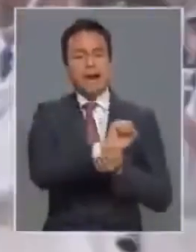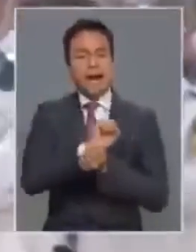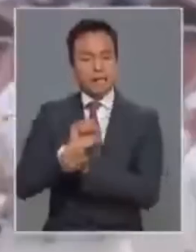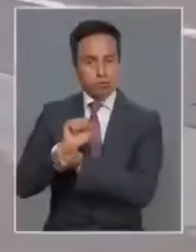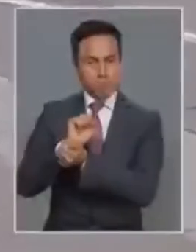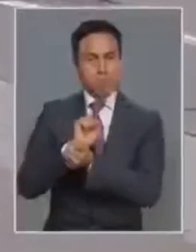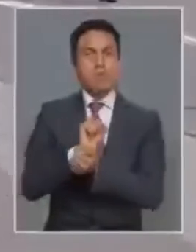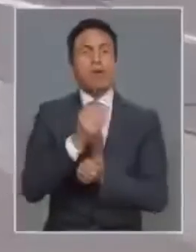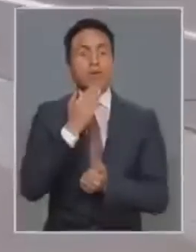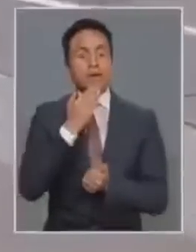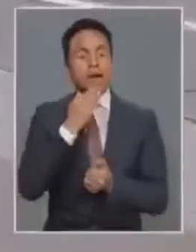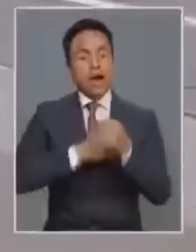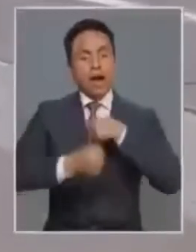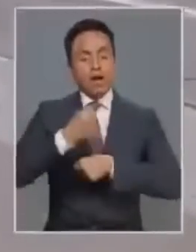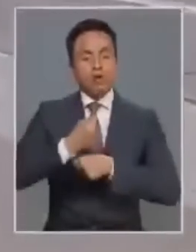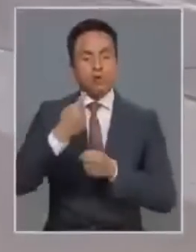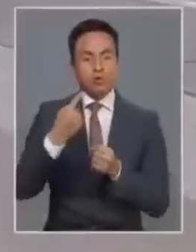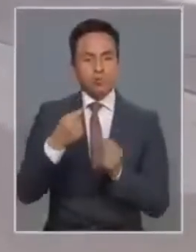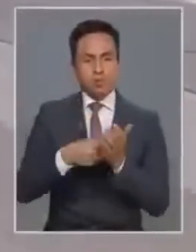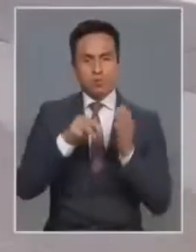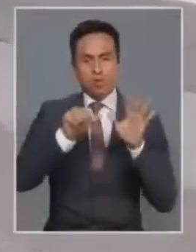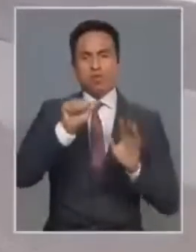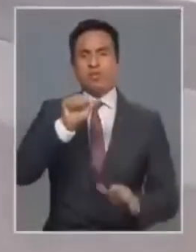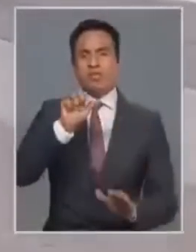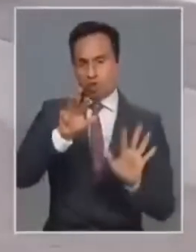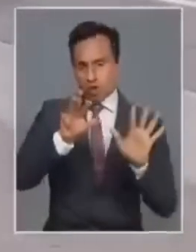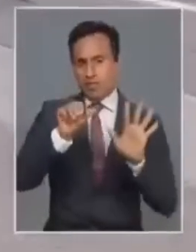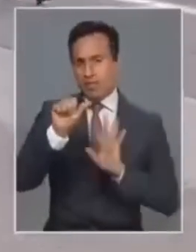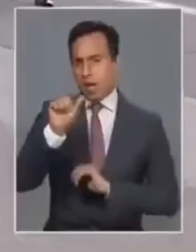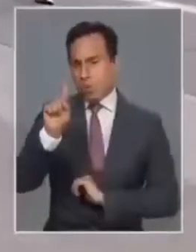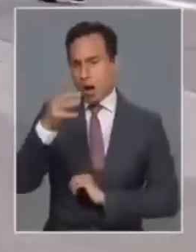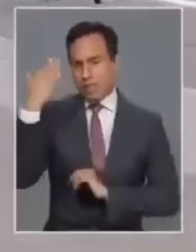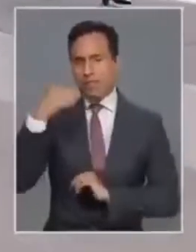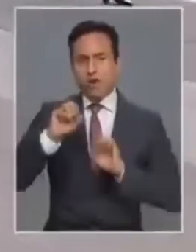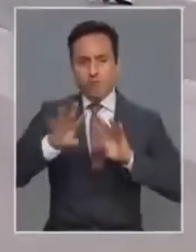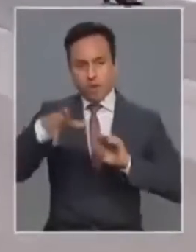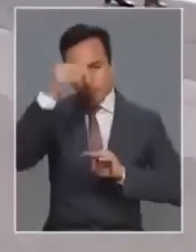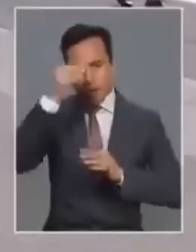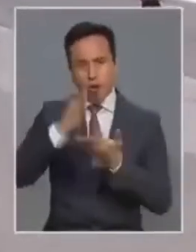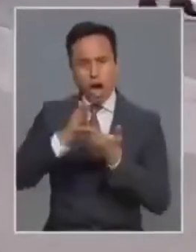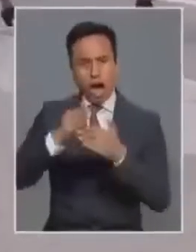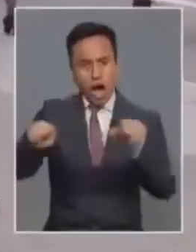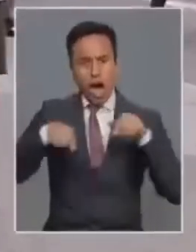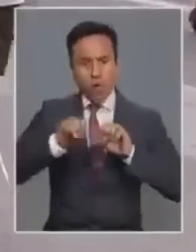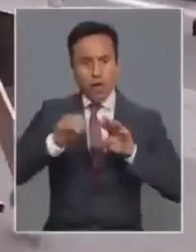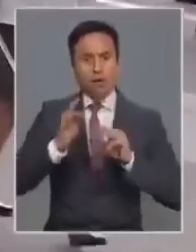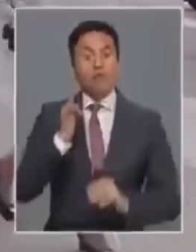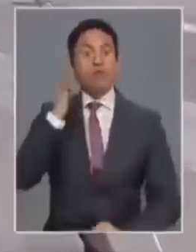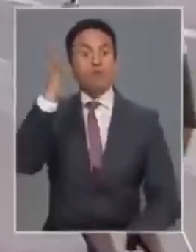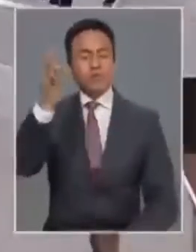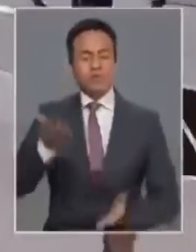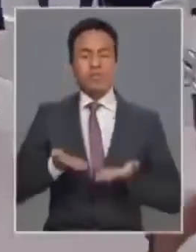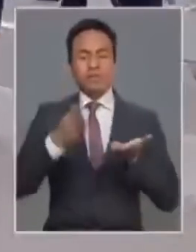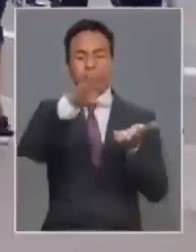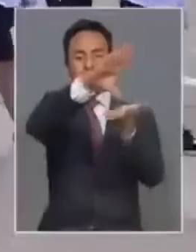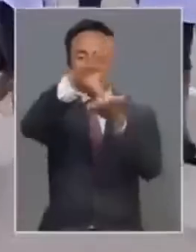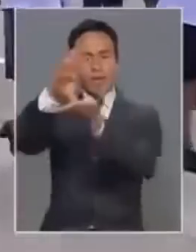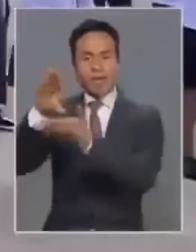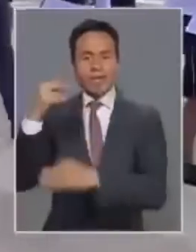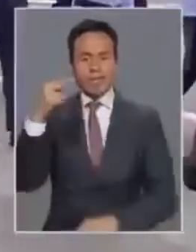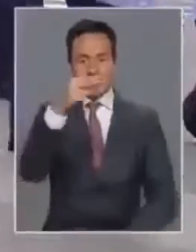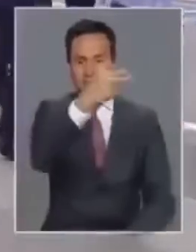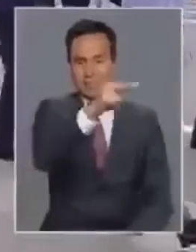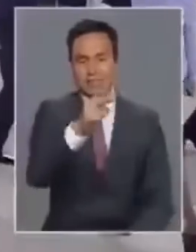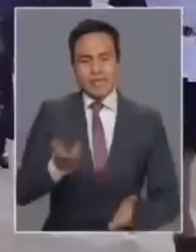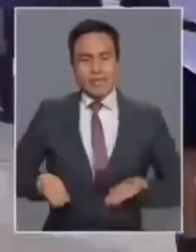como aquellos que desde el año 1961 se han formado en nuestras aulas, aspiran a servir a su país con